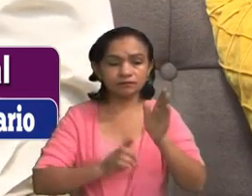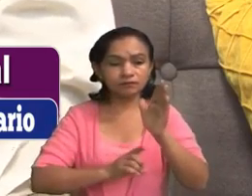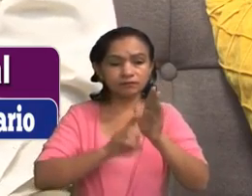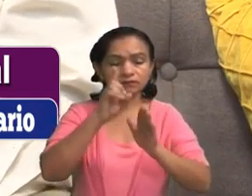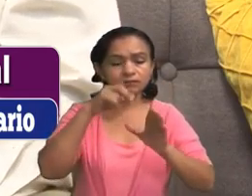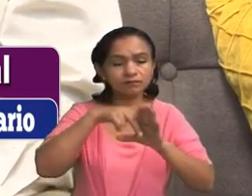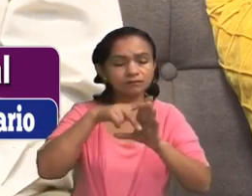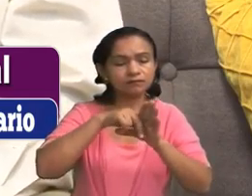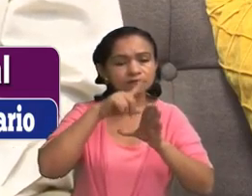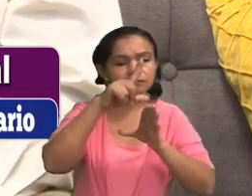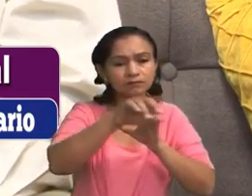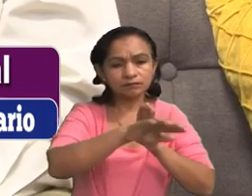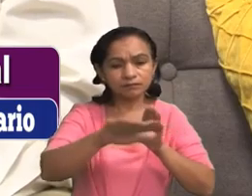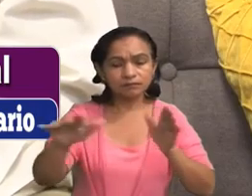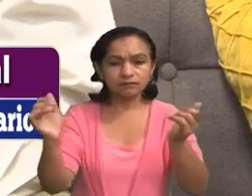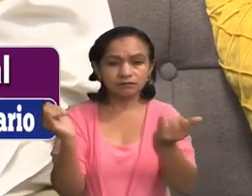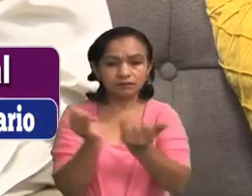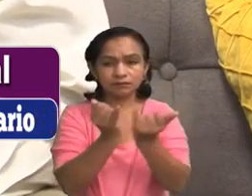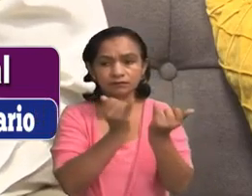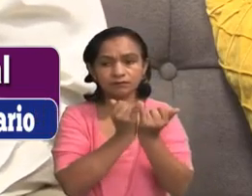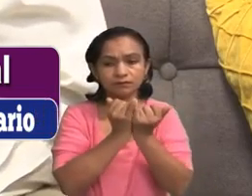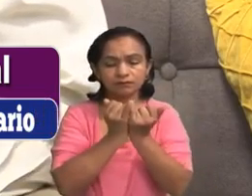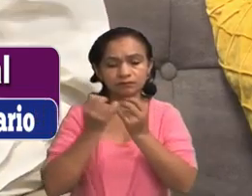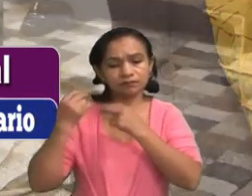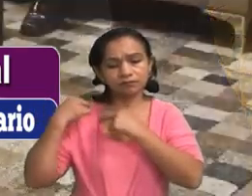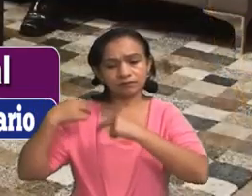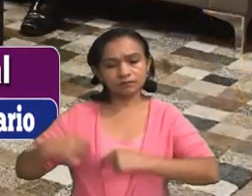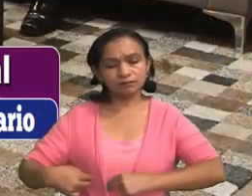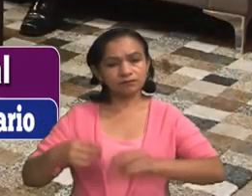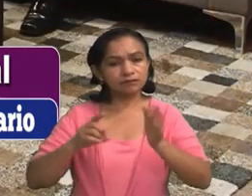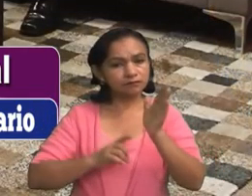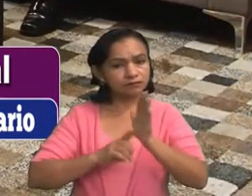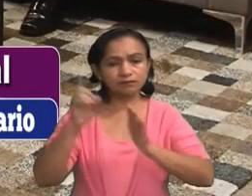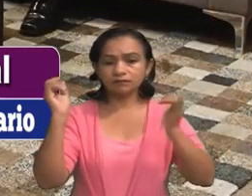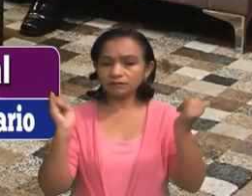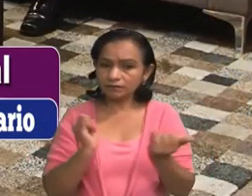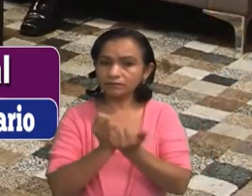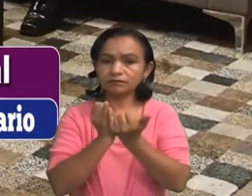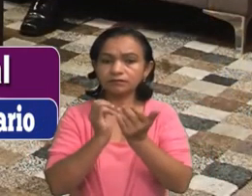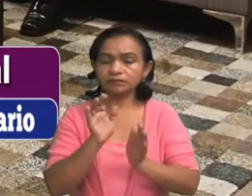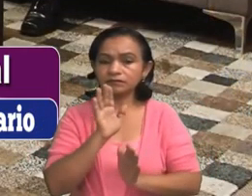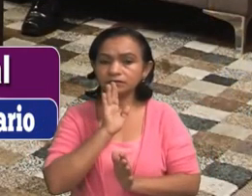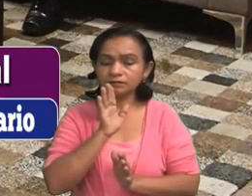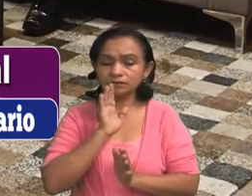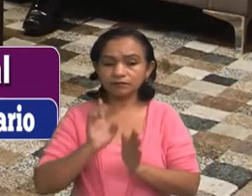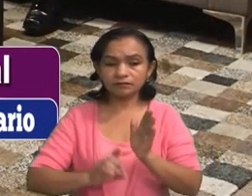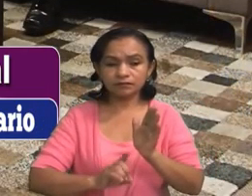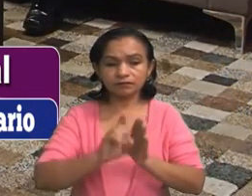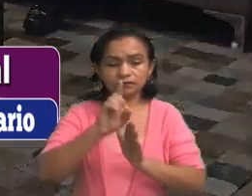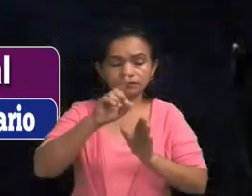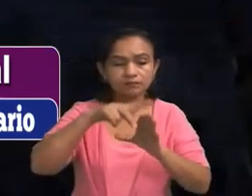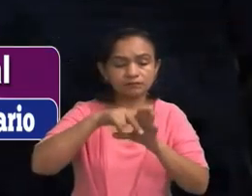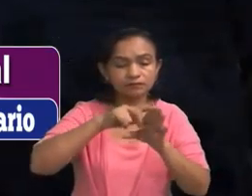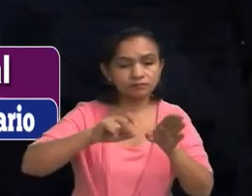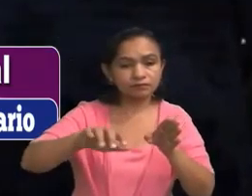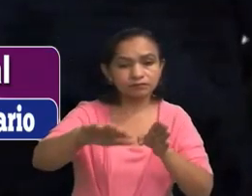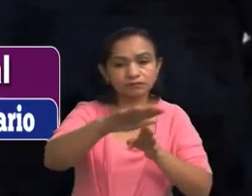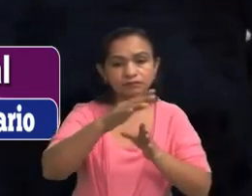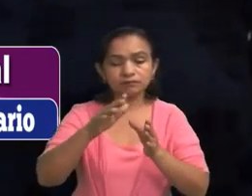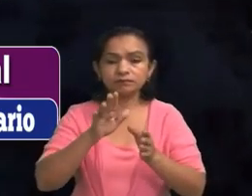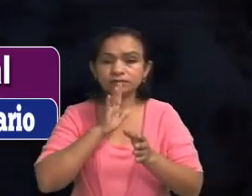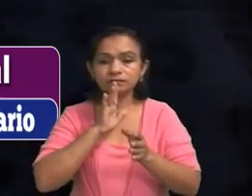es una igualdad, digamos, al desarrollo humano. Así es que cuando hablamos nosotros de desarrollo rural, estamos hablando del